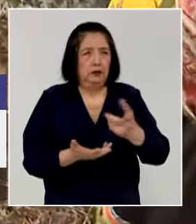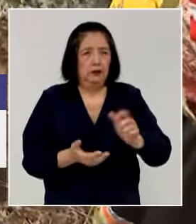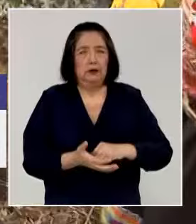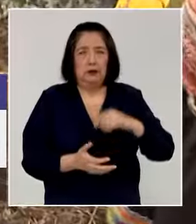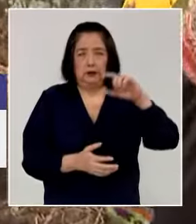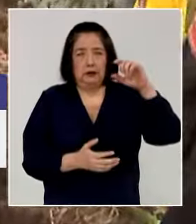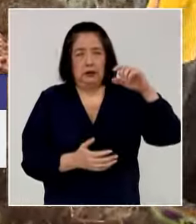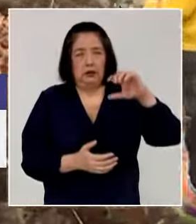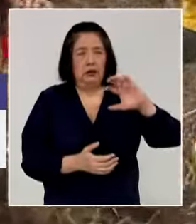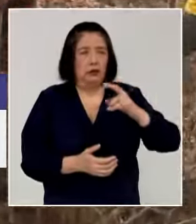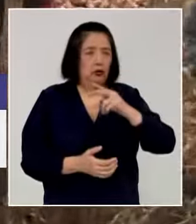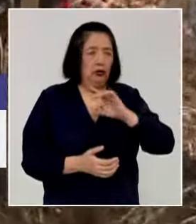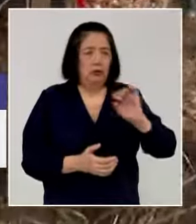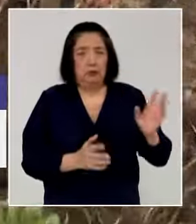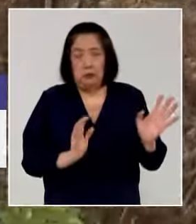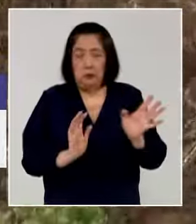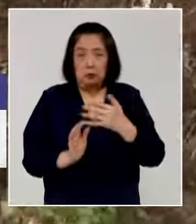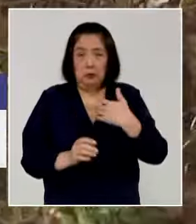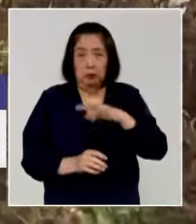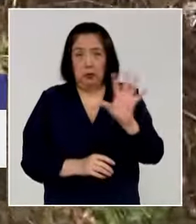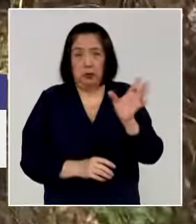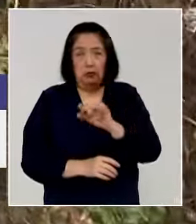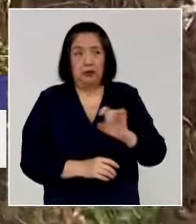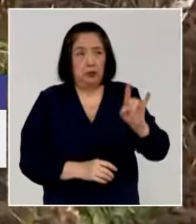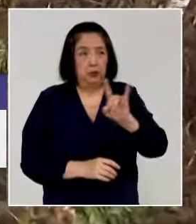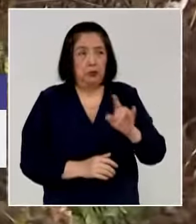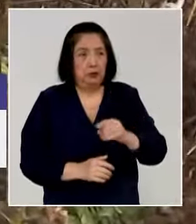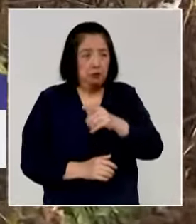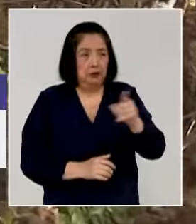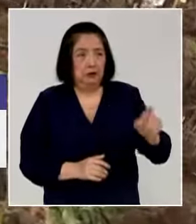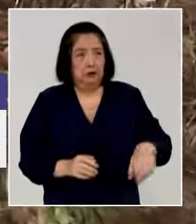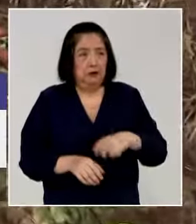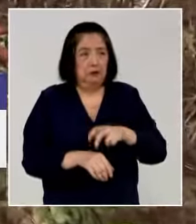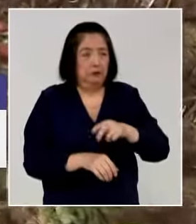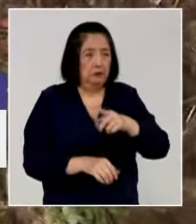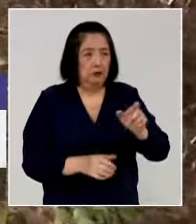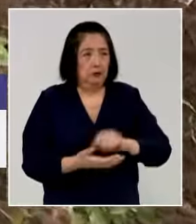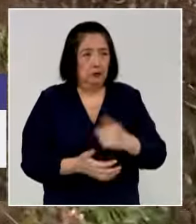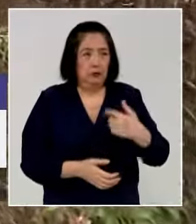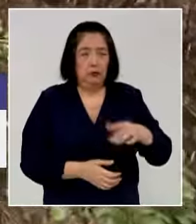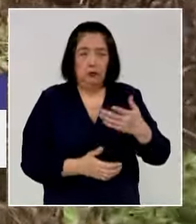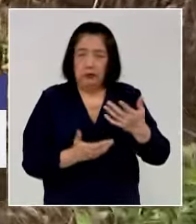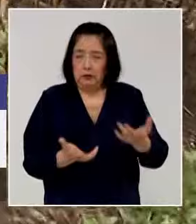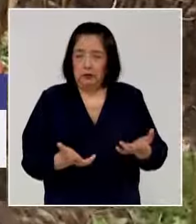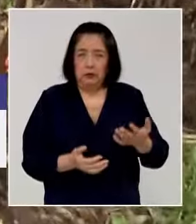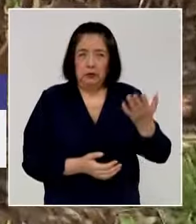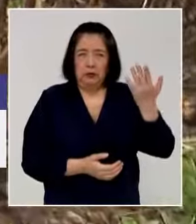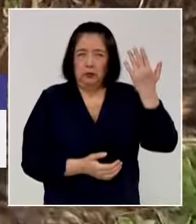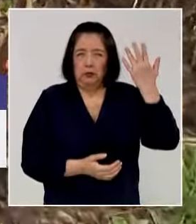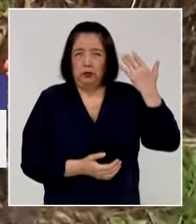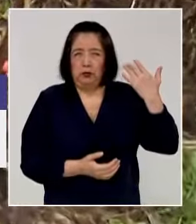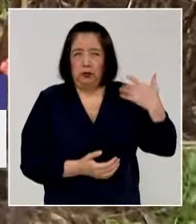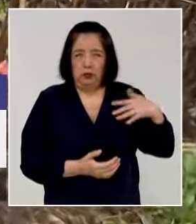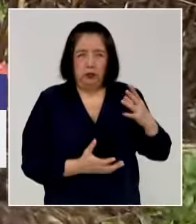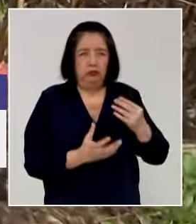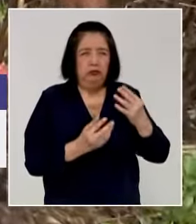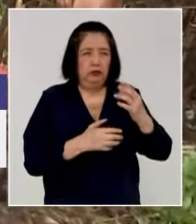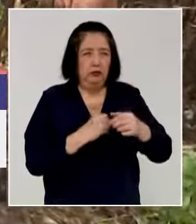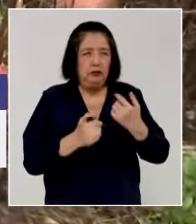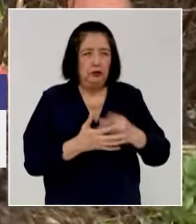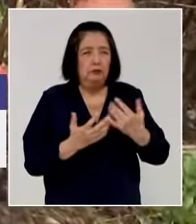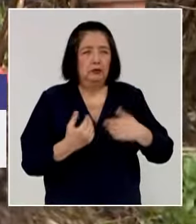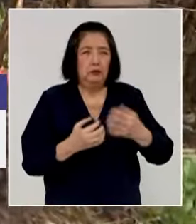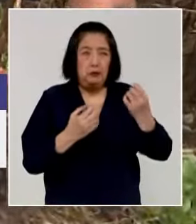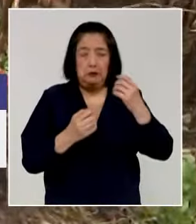moraya. Todo se aprovecha, como pueden ver, de la papa, este producto milenario que estamos nosotros recogiendo